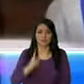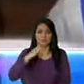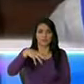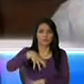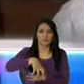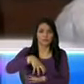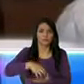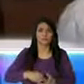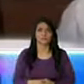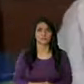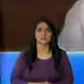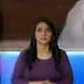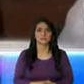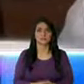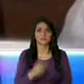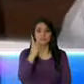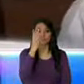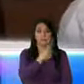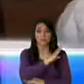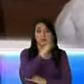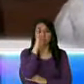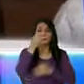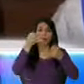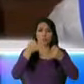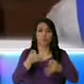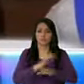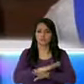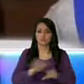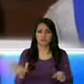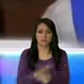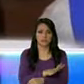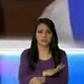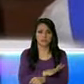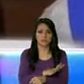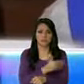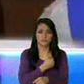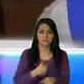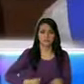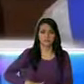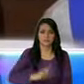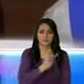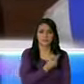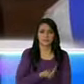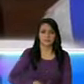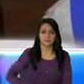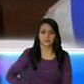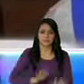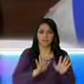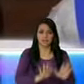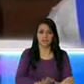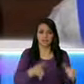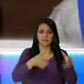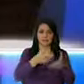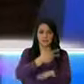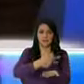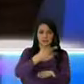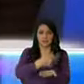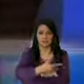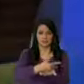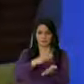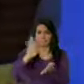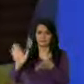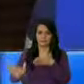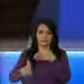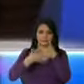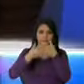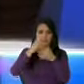0 horas, por así decirlo, cumplimos con lo que era lo de presidente y vicepresidente dentro de la jurisdicción de la provincia del Carchi. Cerrando al